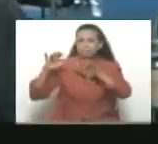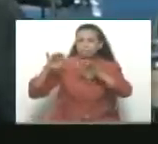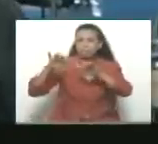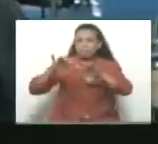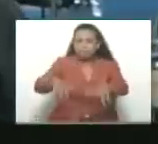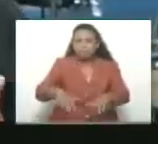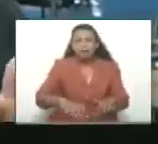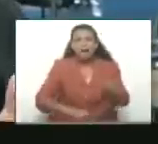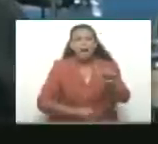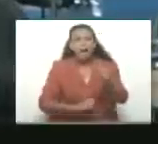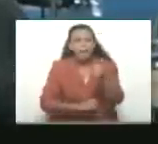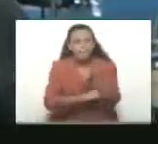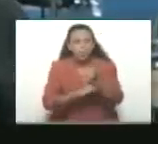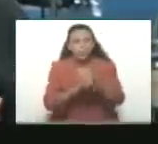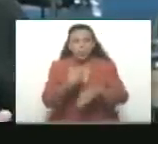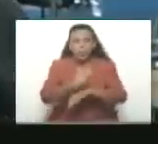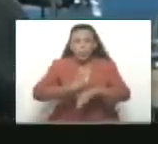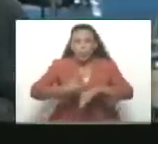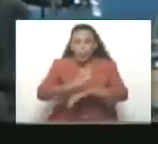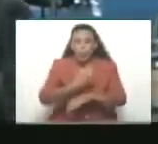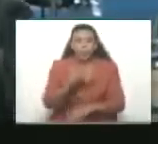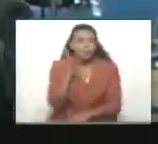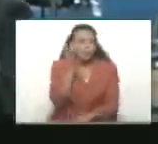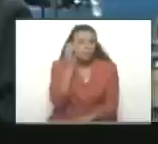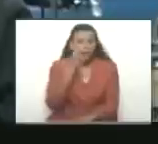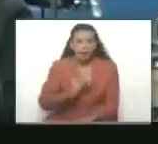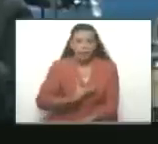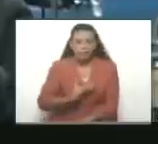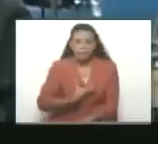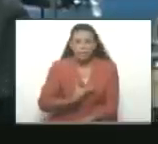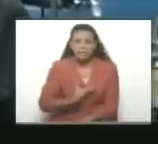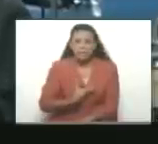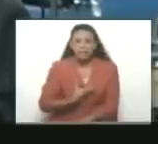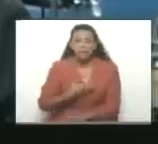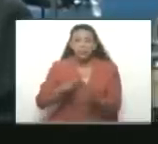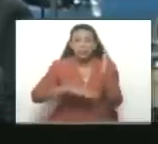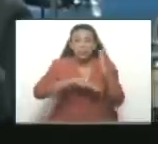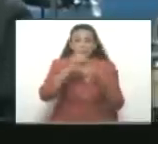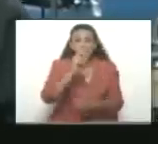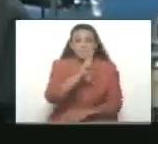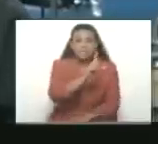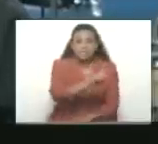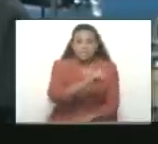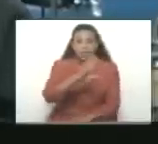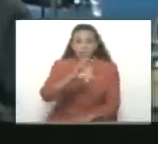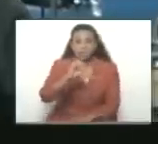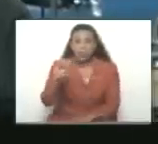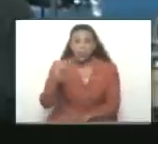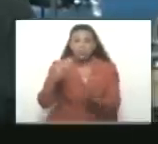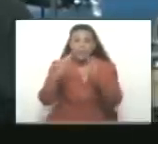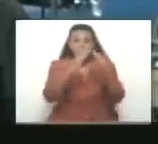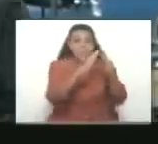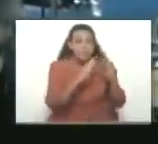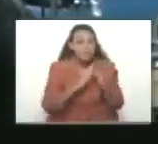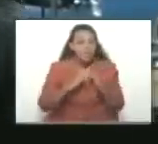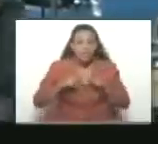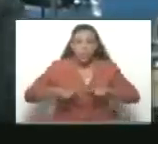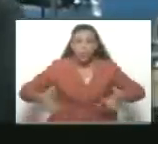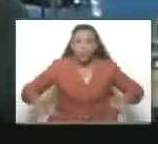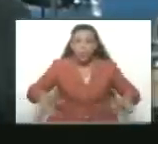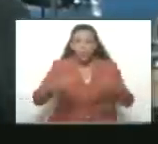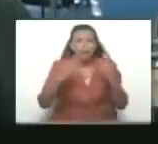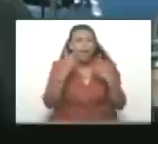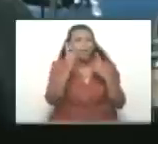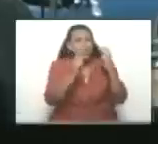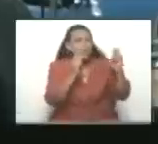apoyo también a nuestro gobernador Fred alcal mire se recuperaron a través bar Tricolor 150 viviendas presidente un corredor totalmente turístico